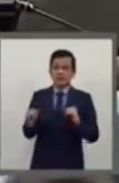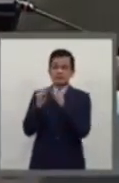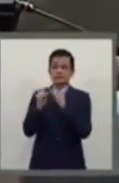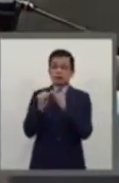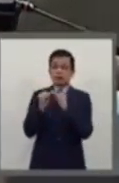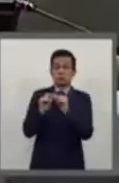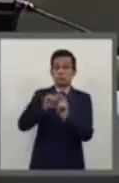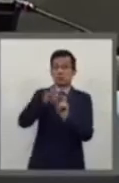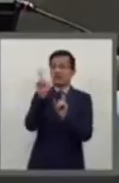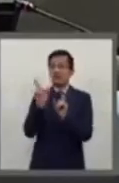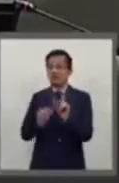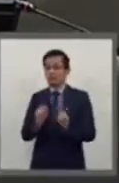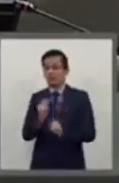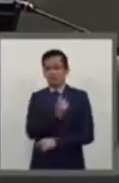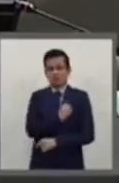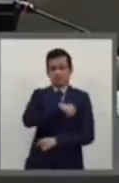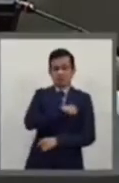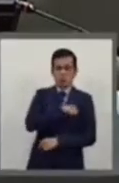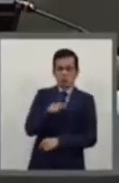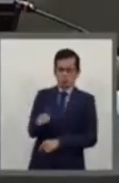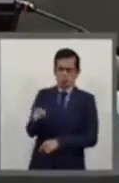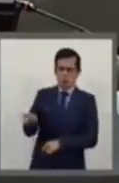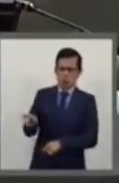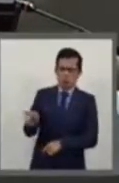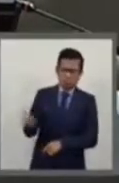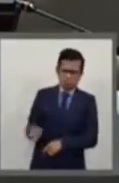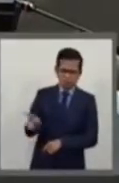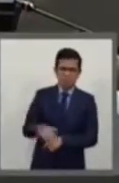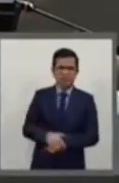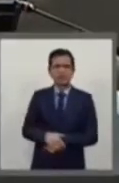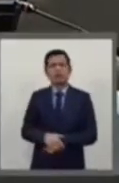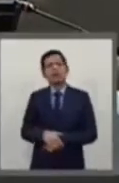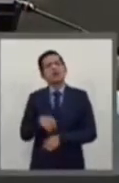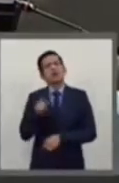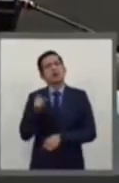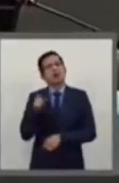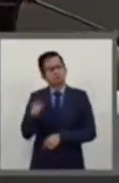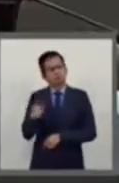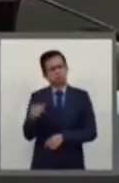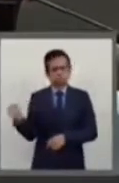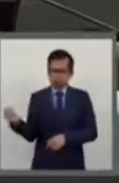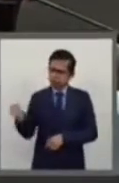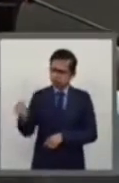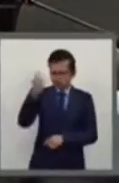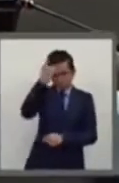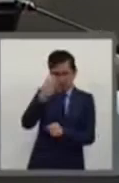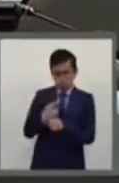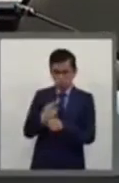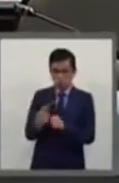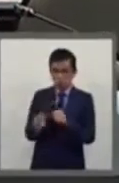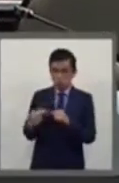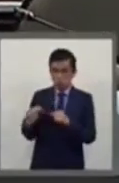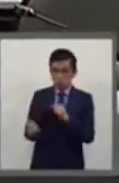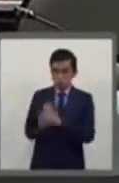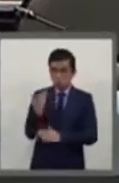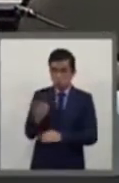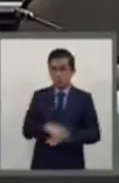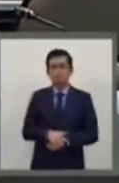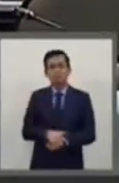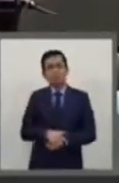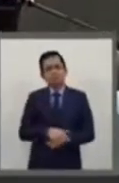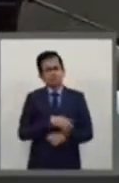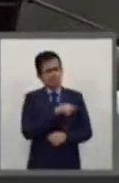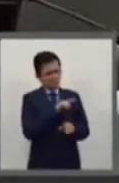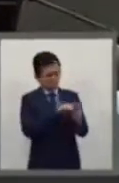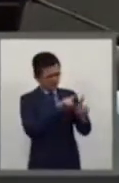Salud Pública. Diversas organizaciones de defensa de los derechos de los